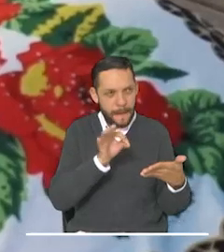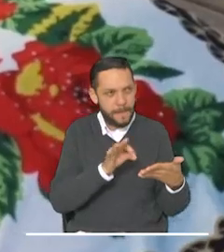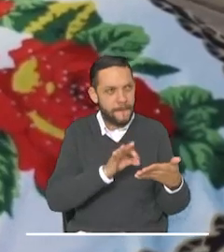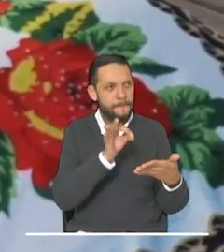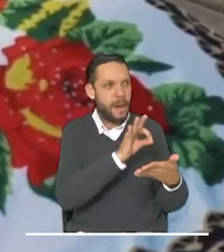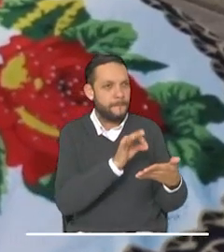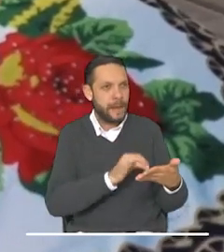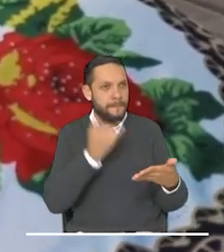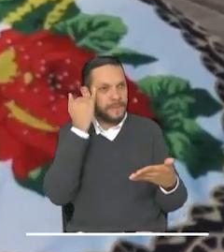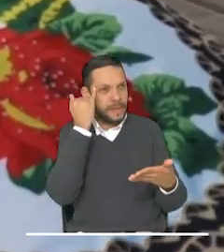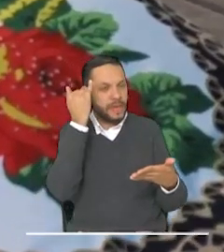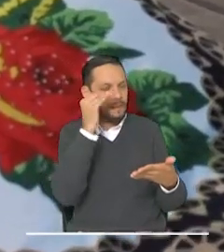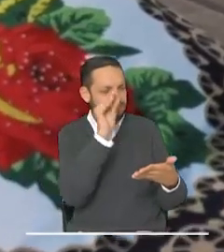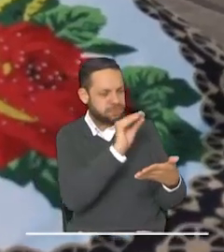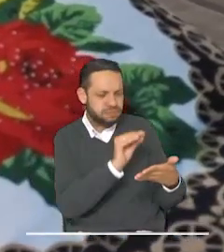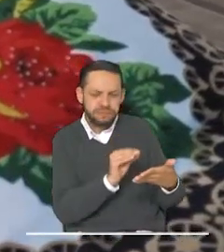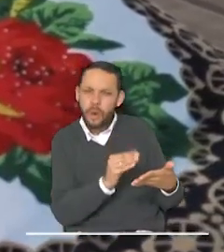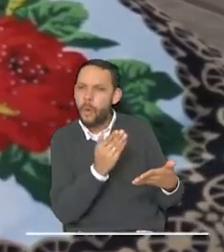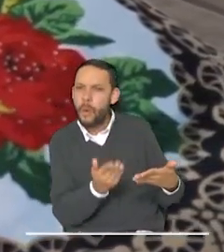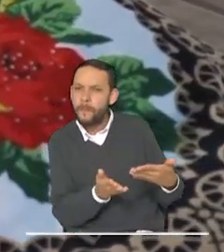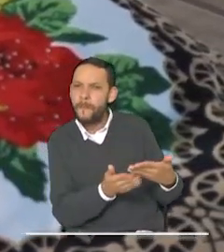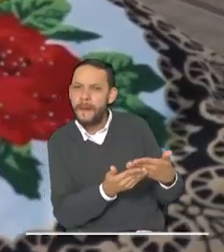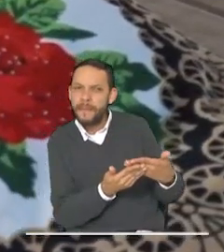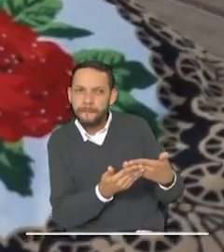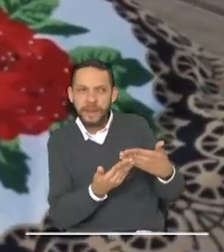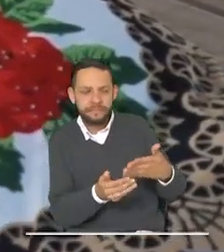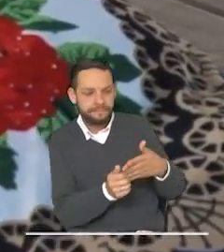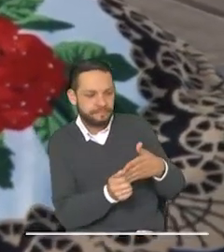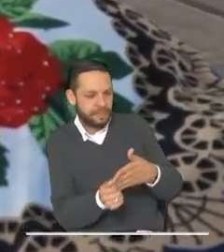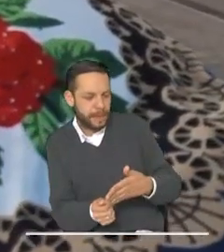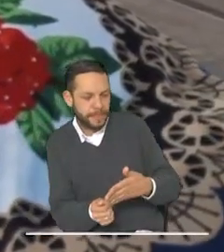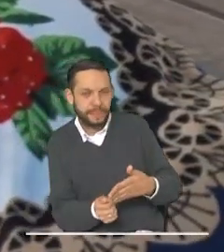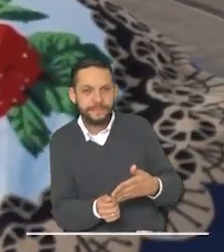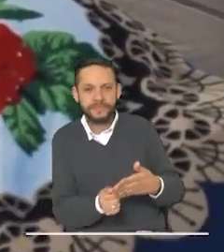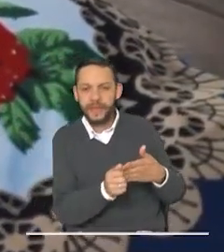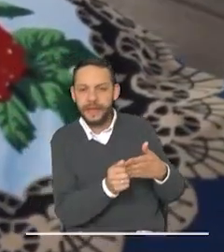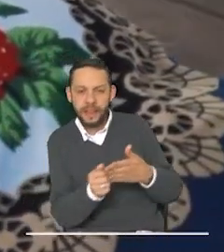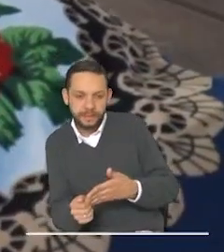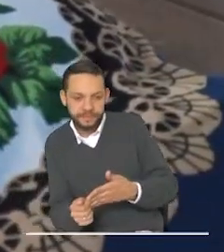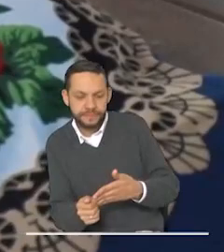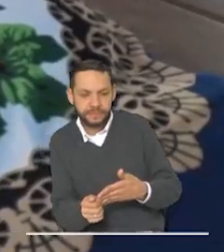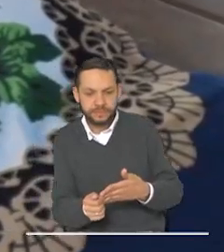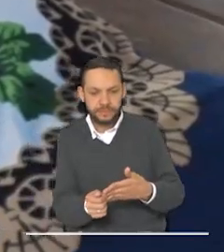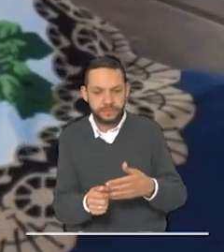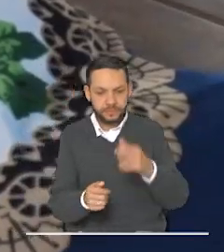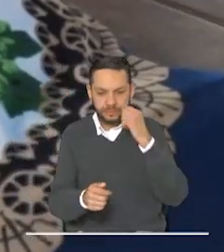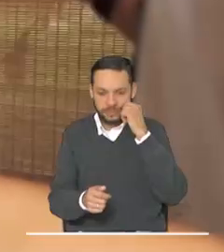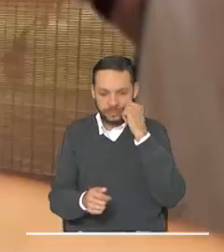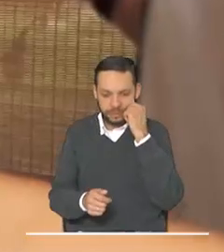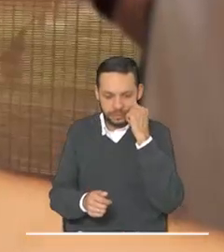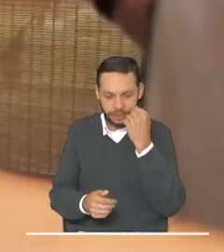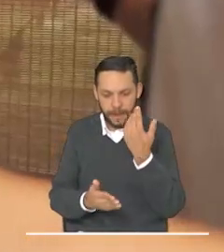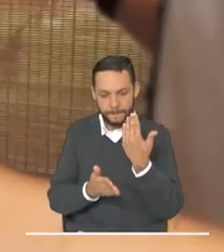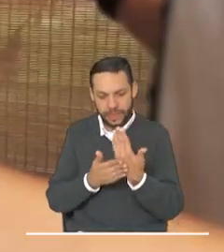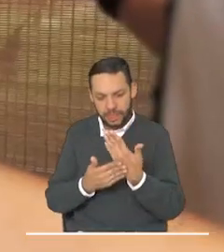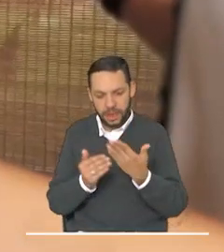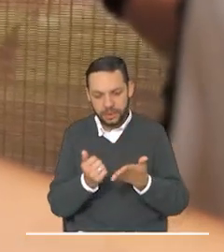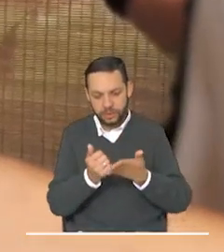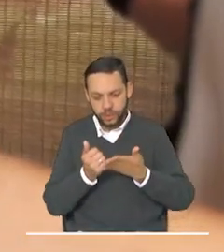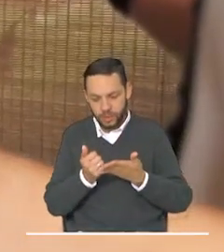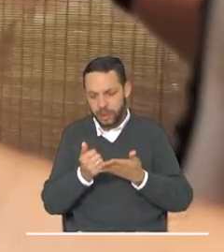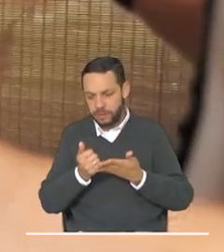no nos a ver el tener Salud Mental no nos quita nuestra humanidad no el tener Salud Mental